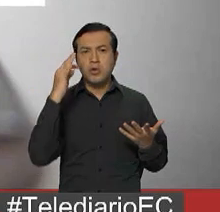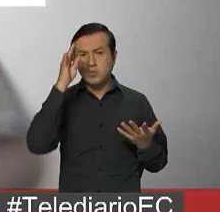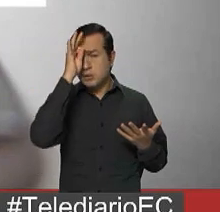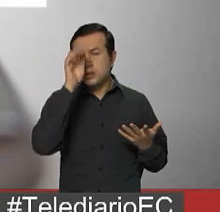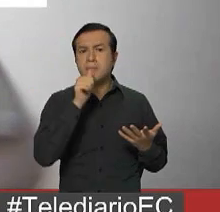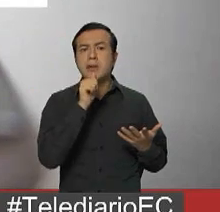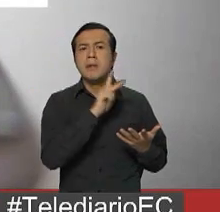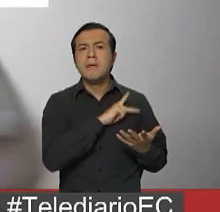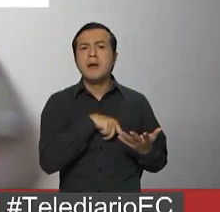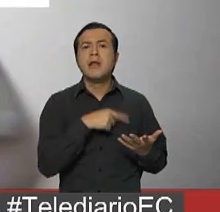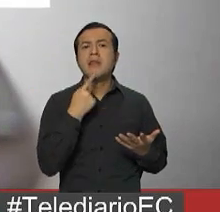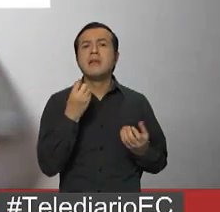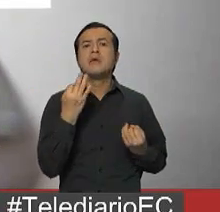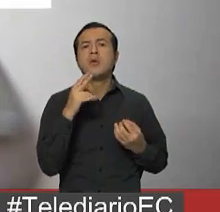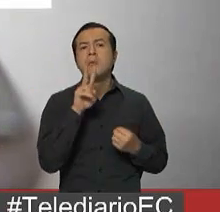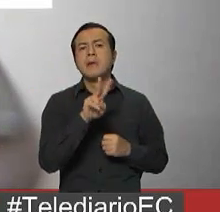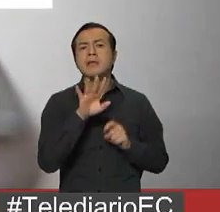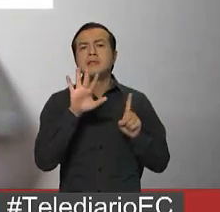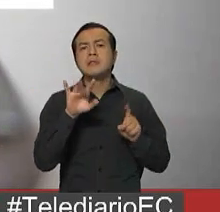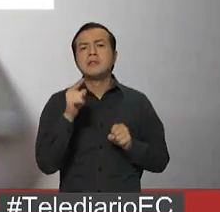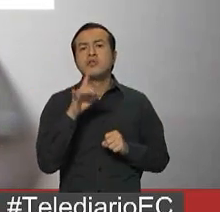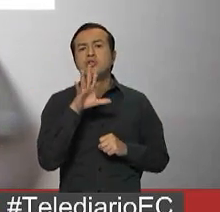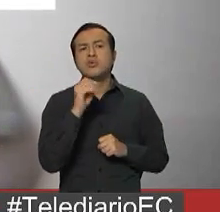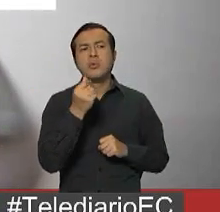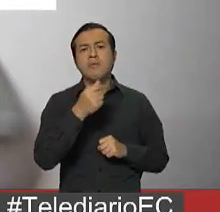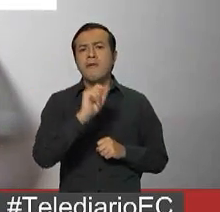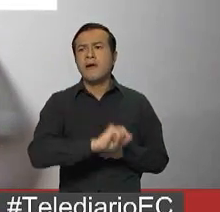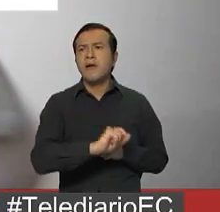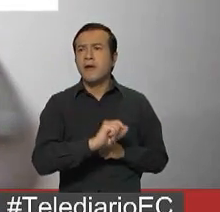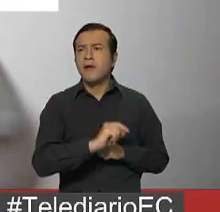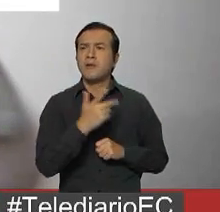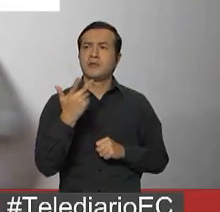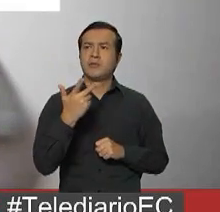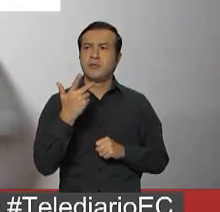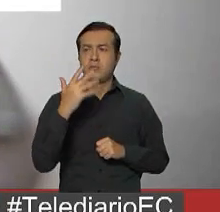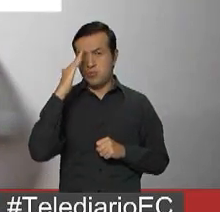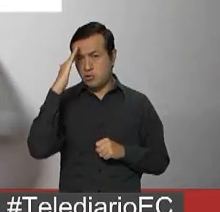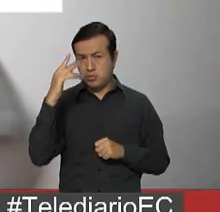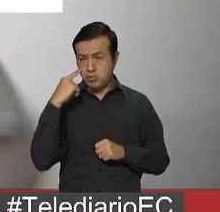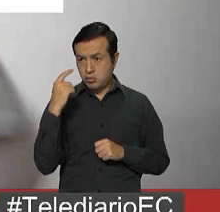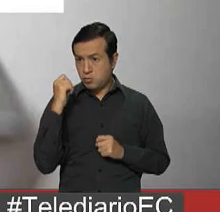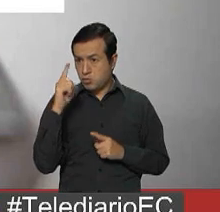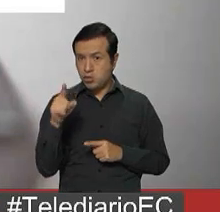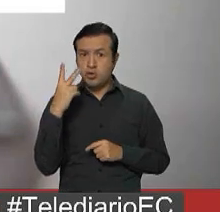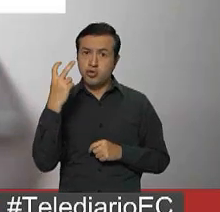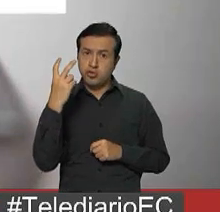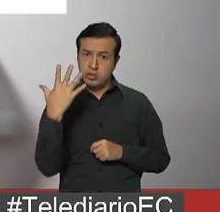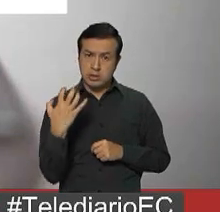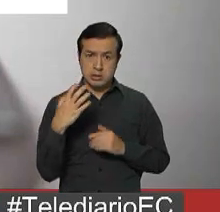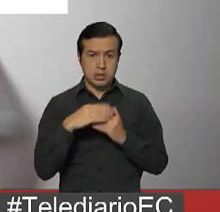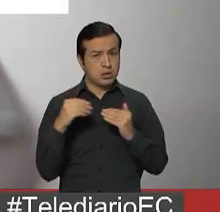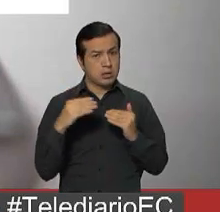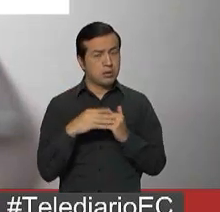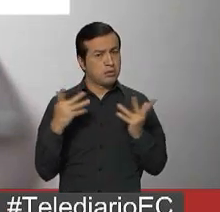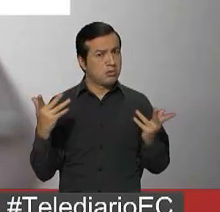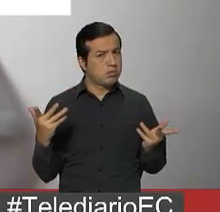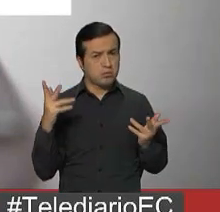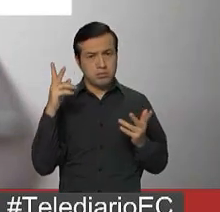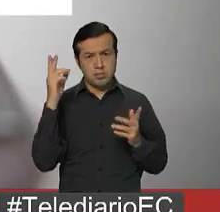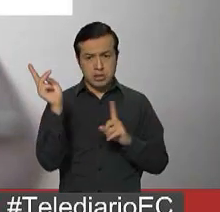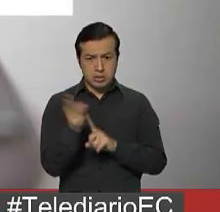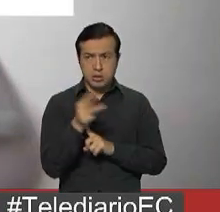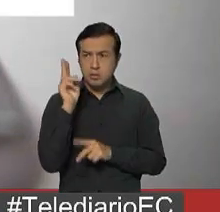y que el valor era de 26 dólares con 50 centavos en criminalística entre 12 y 15 dólares que buscó en internet